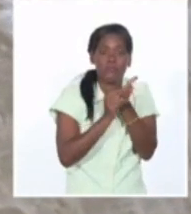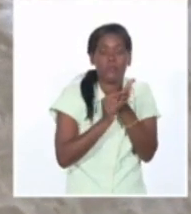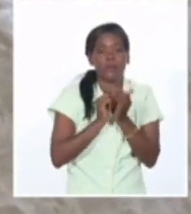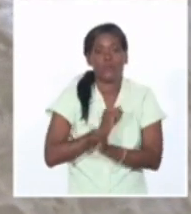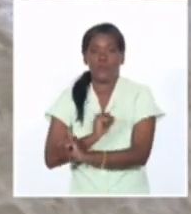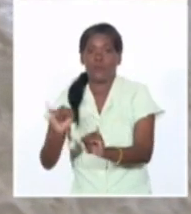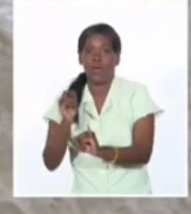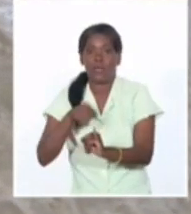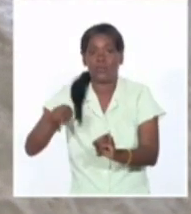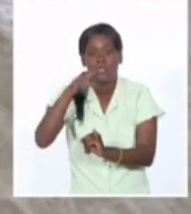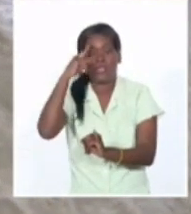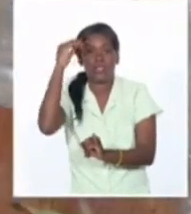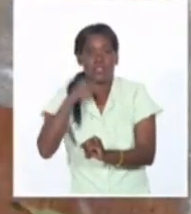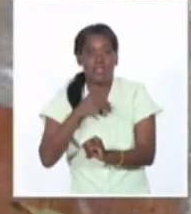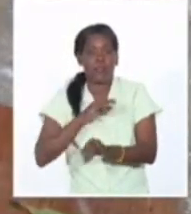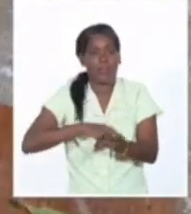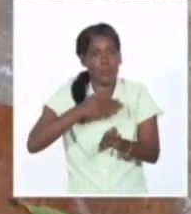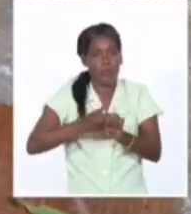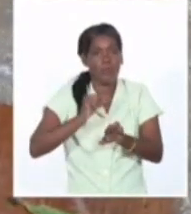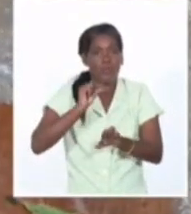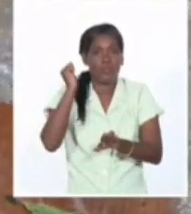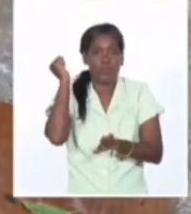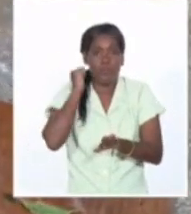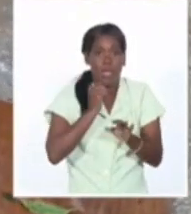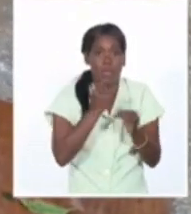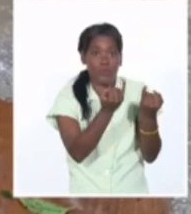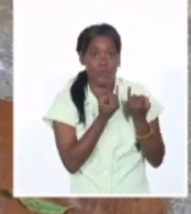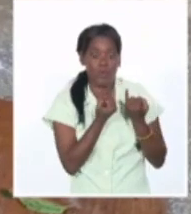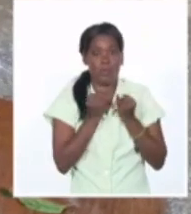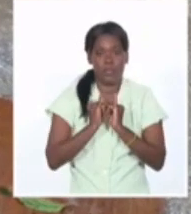informativos estaremos dando detalles de todo cuanto acontece en